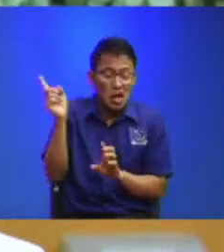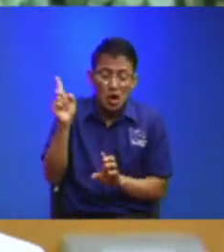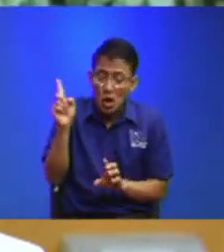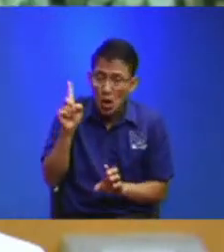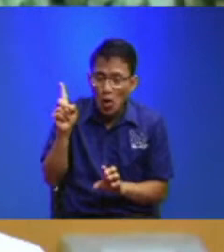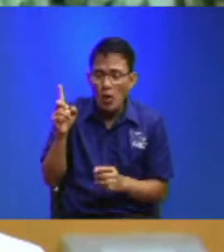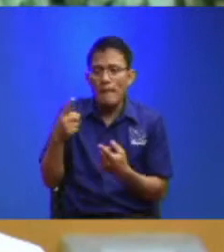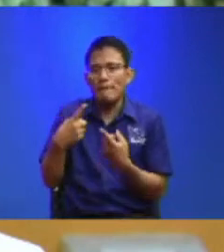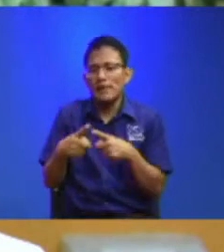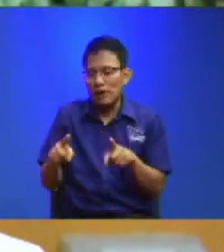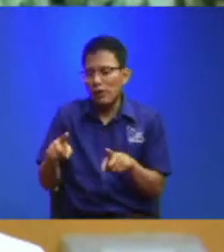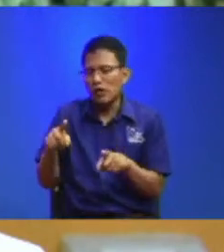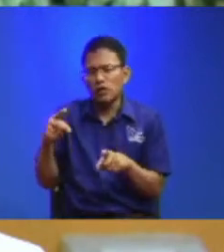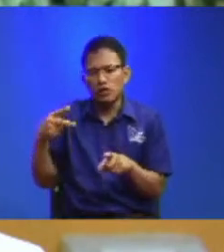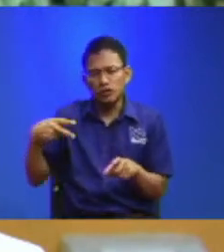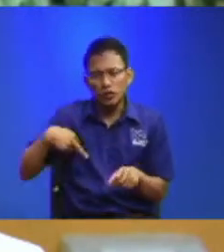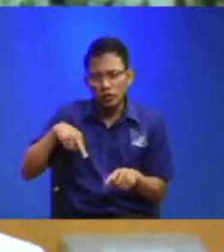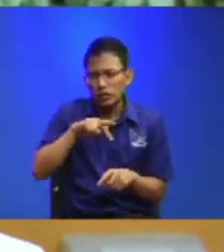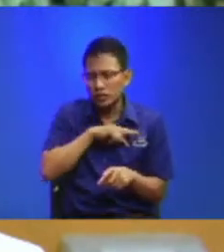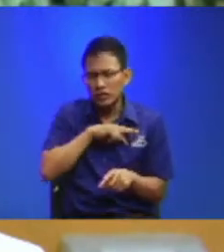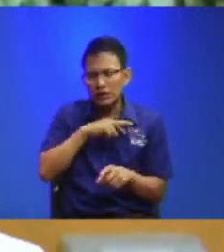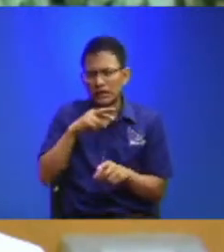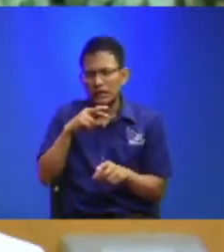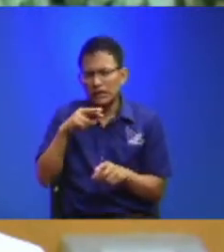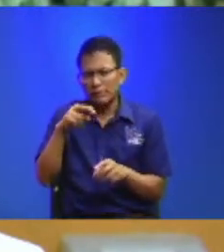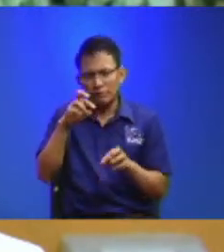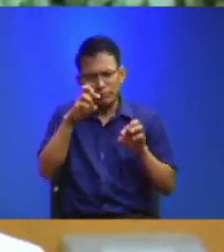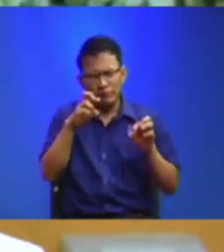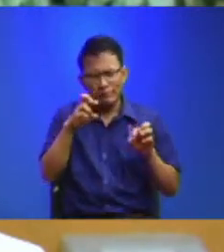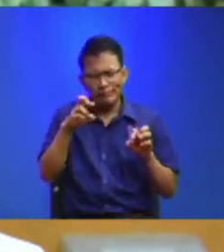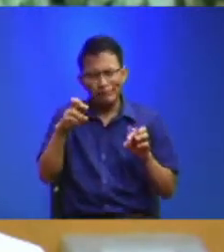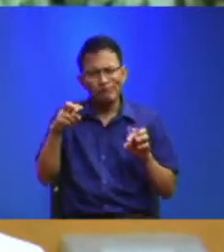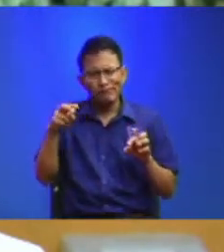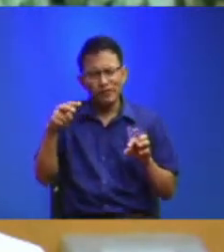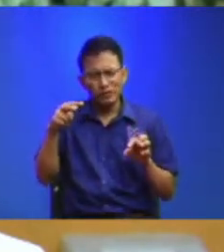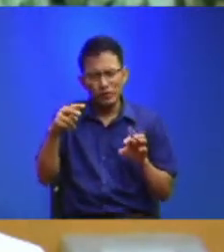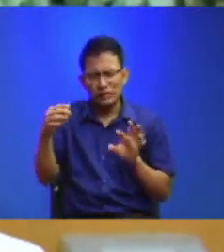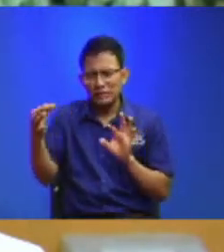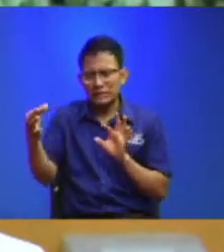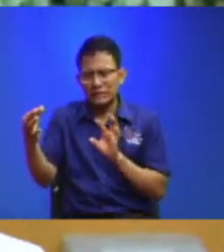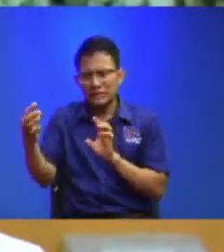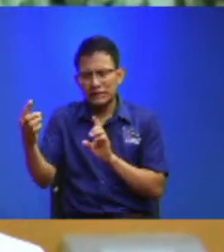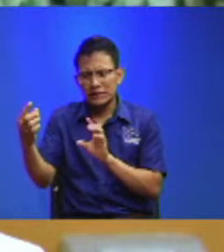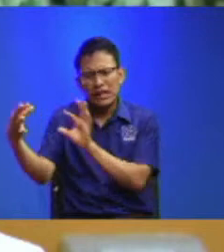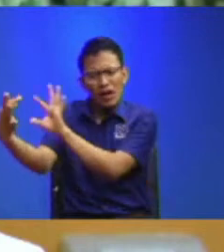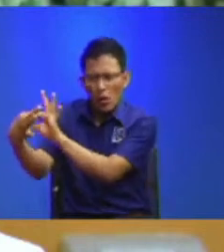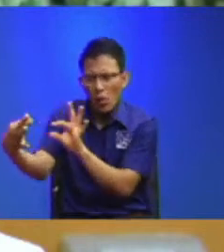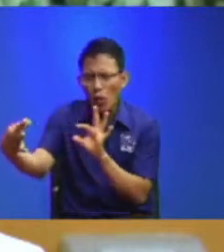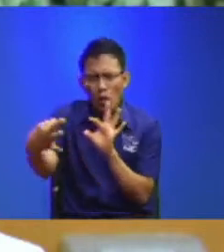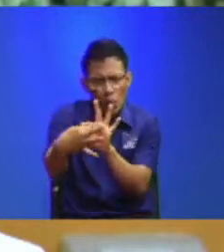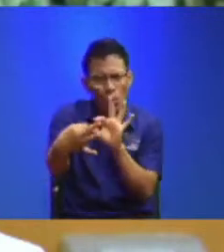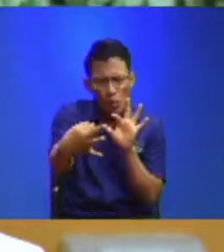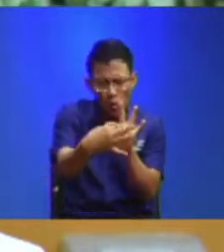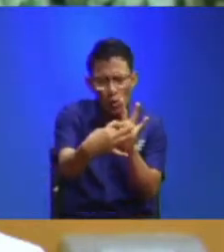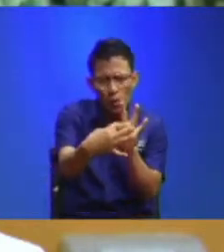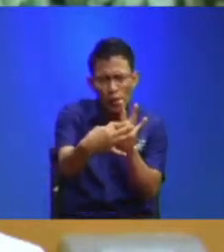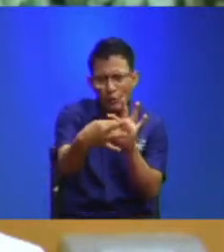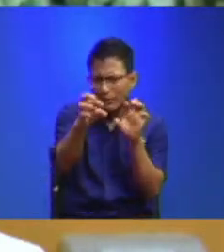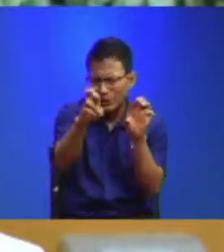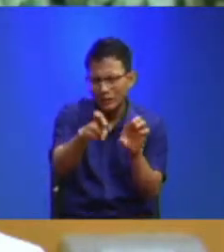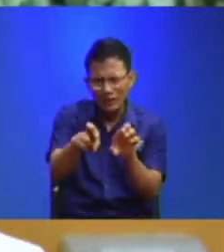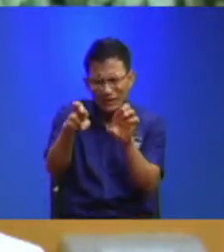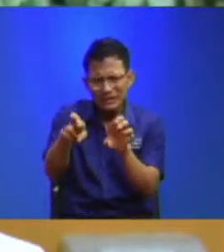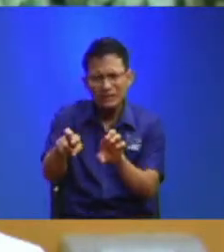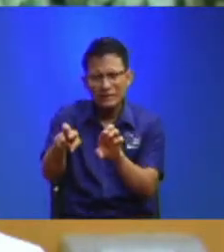que sí es así. Dice: no te juntes con el hombre agresivo, no te juntes con... Y empieza a